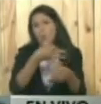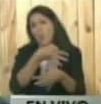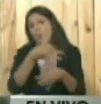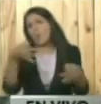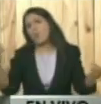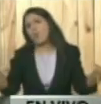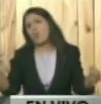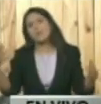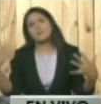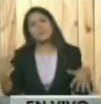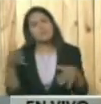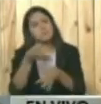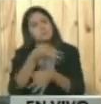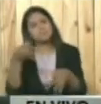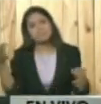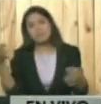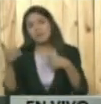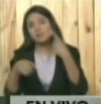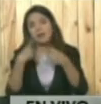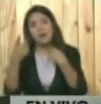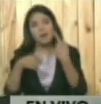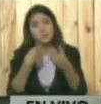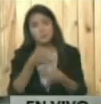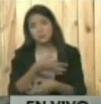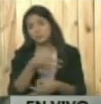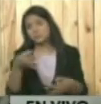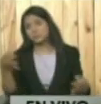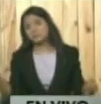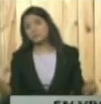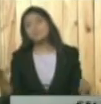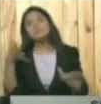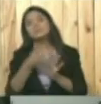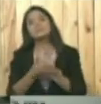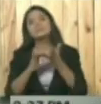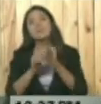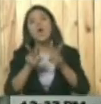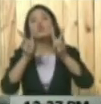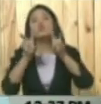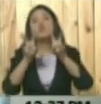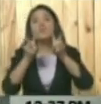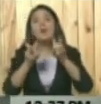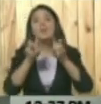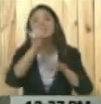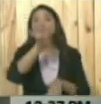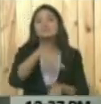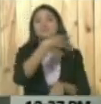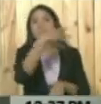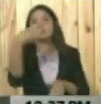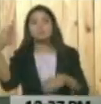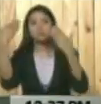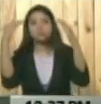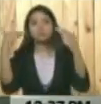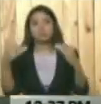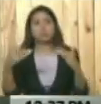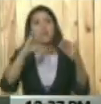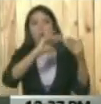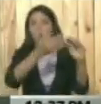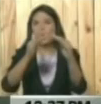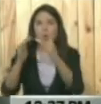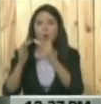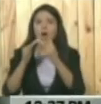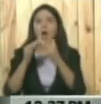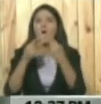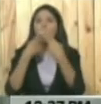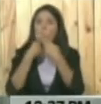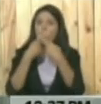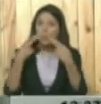extraordinaria declaración que establece la nueva agenda urbana con